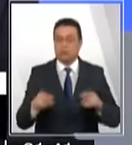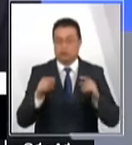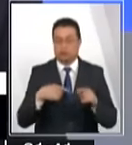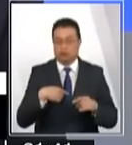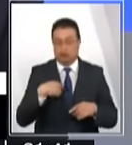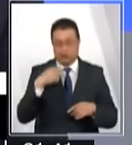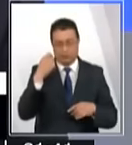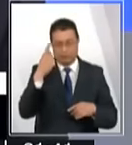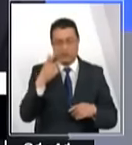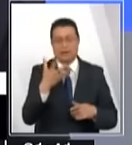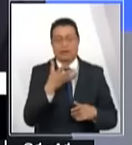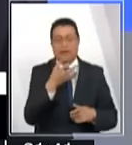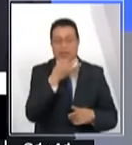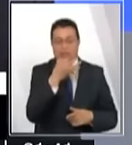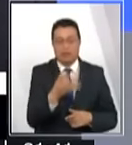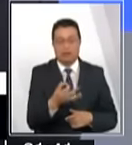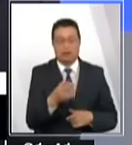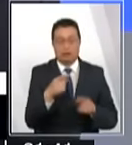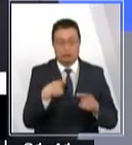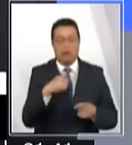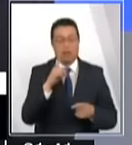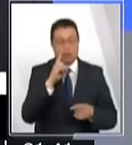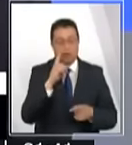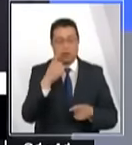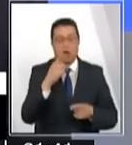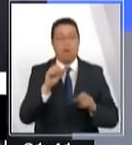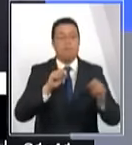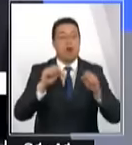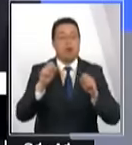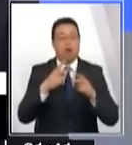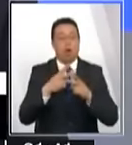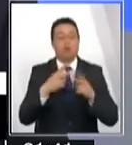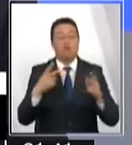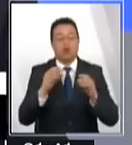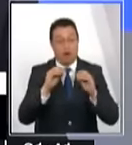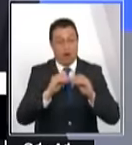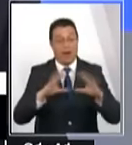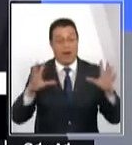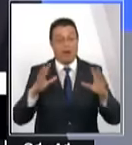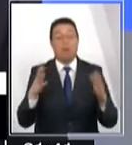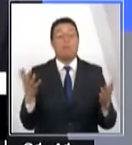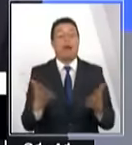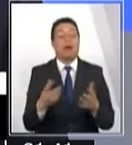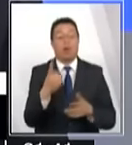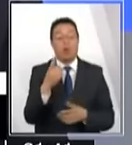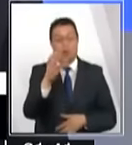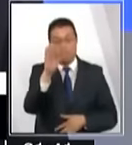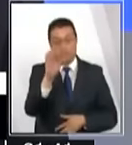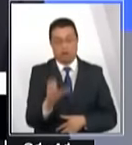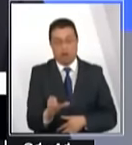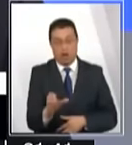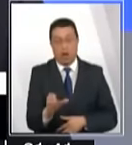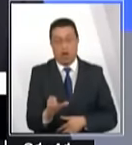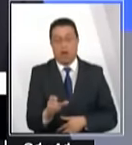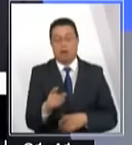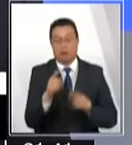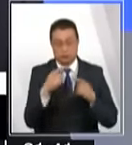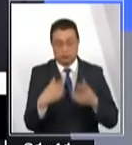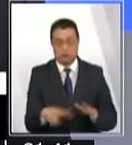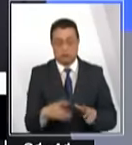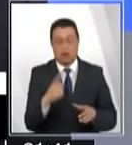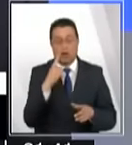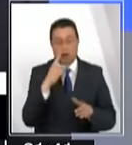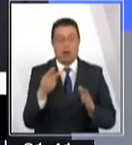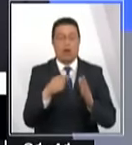dije ya por lo tanto tiene que haber una política pública Clara para que cuando una persona eh pase a tener una